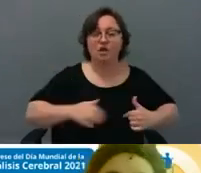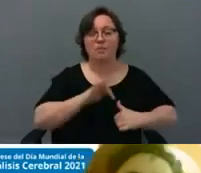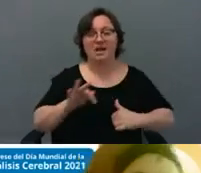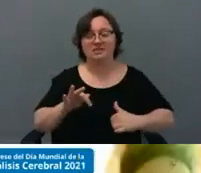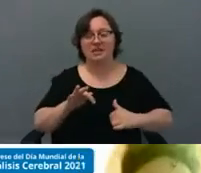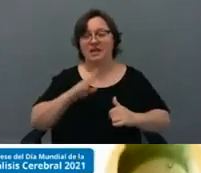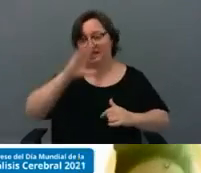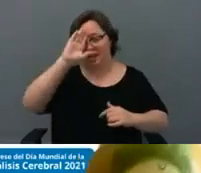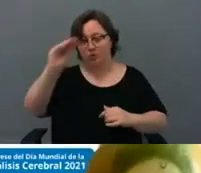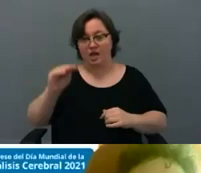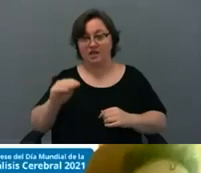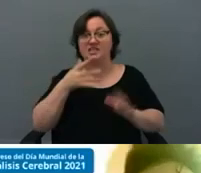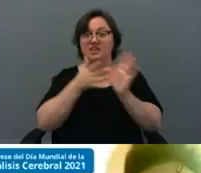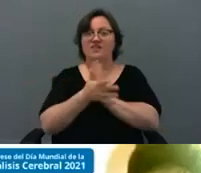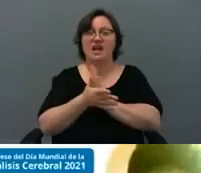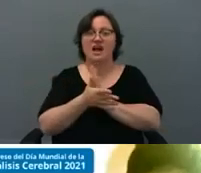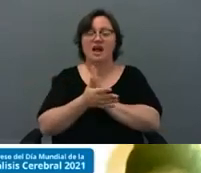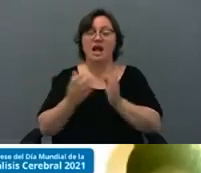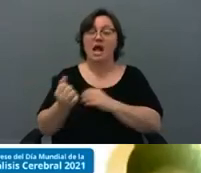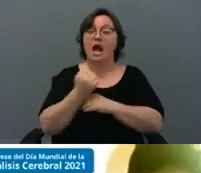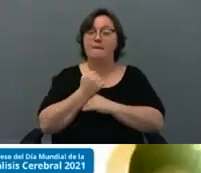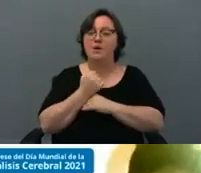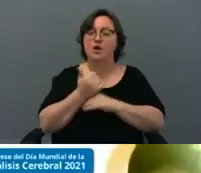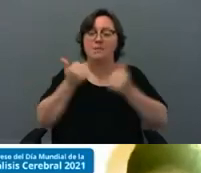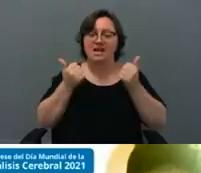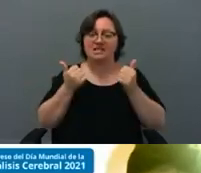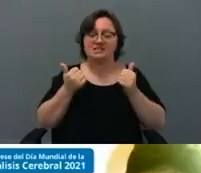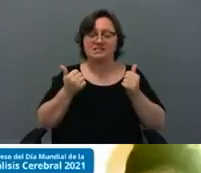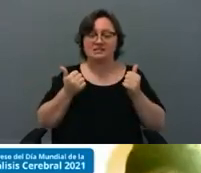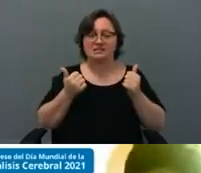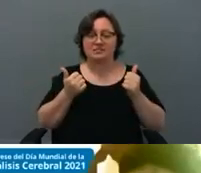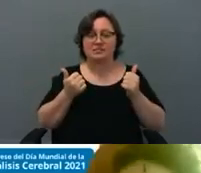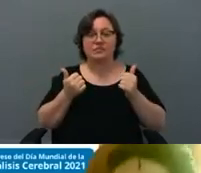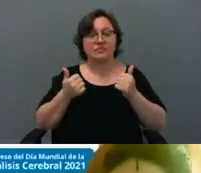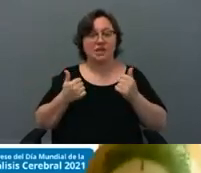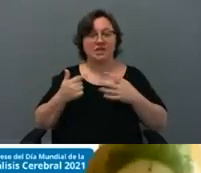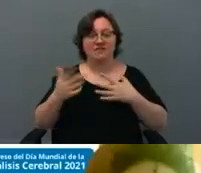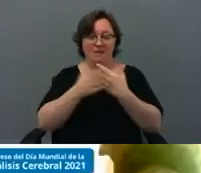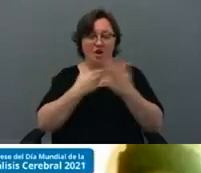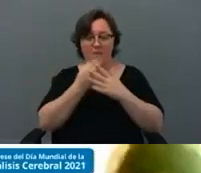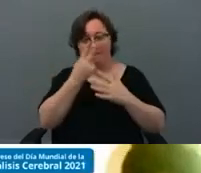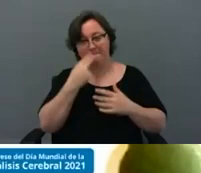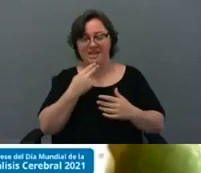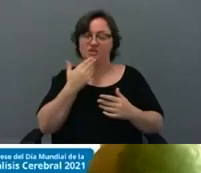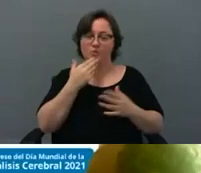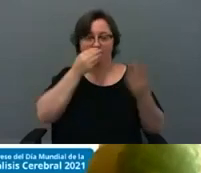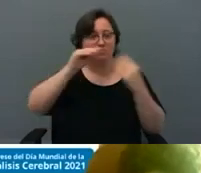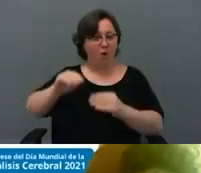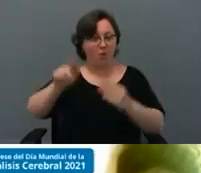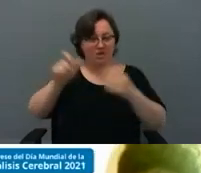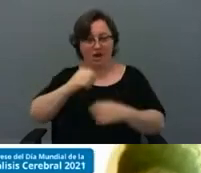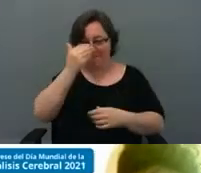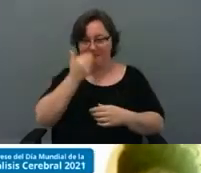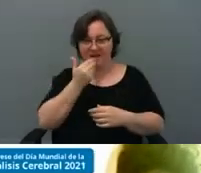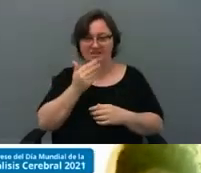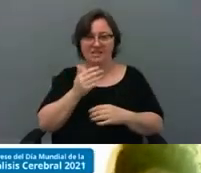lado ese apoyo que tiene más que ver con aportar las manos y los pies a la persona con parálisis cerebral